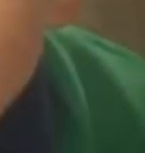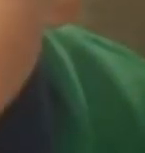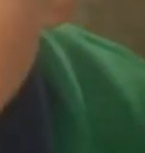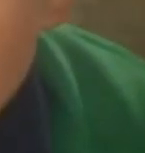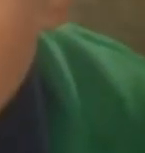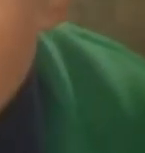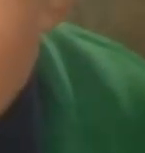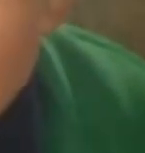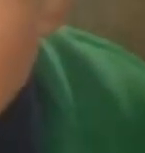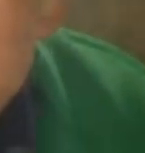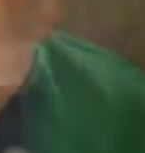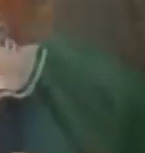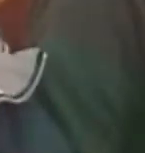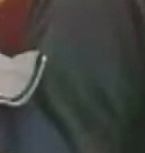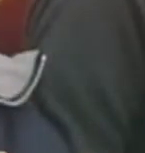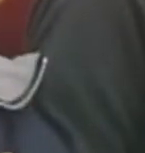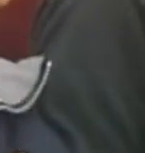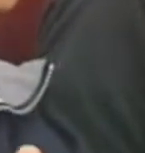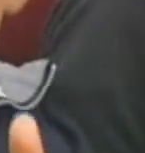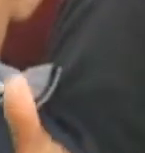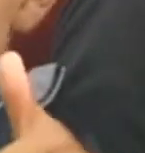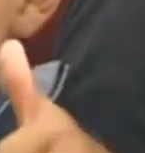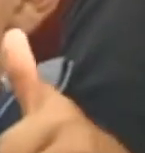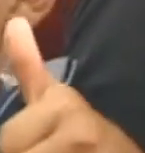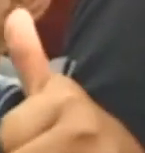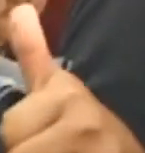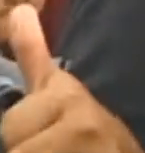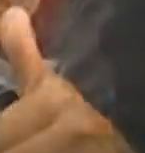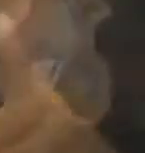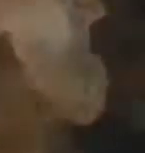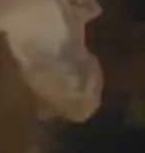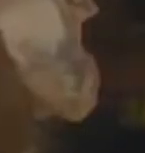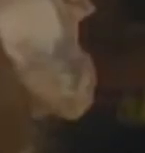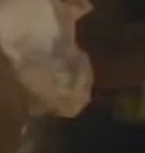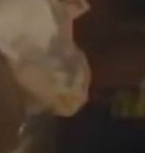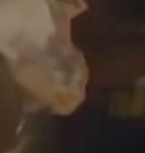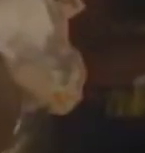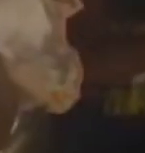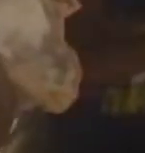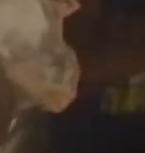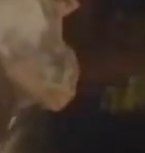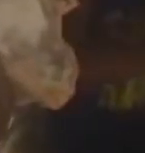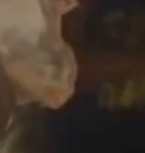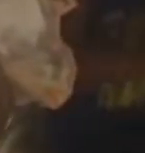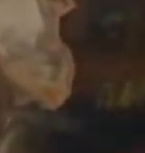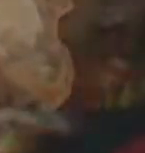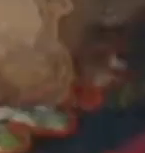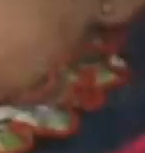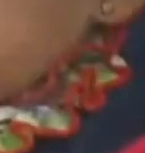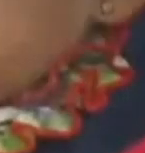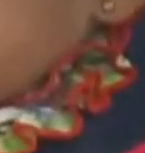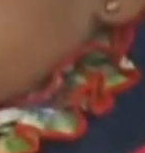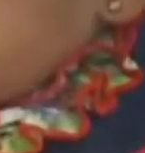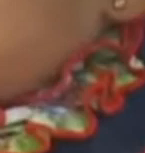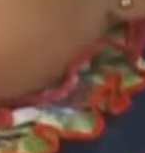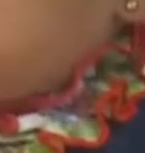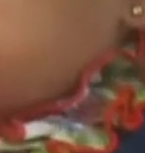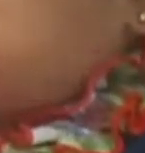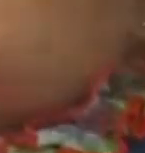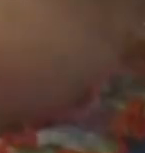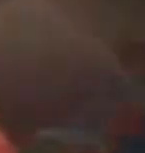Los niños afectados por el conflicto armado también tienen derecho a un regalo en esta Navidad. Ayúdanos a dibujar una sonrisa